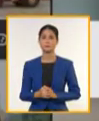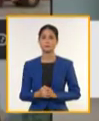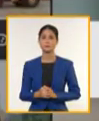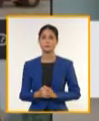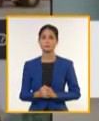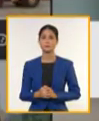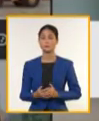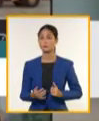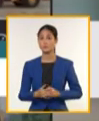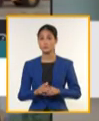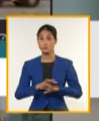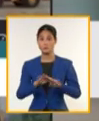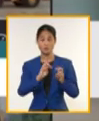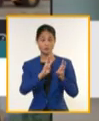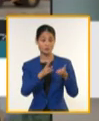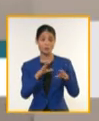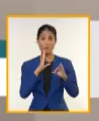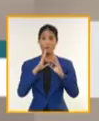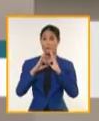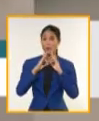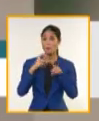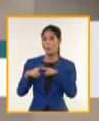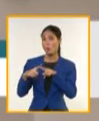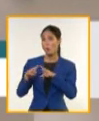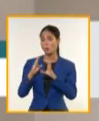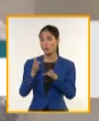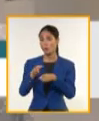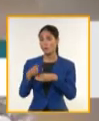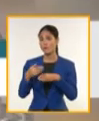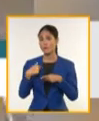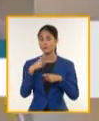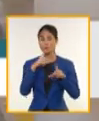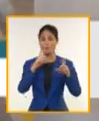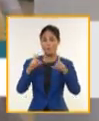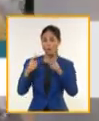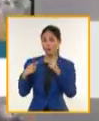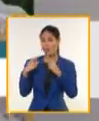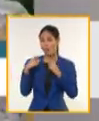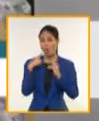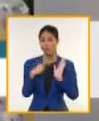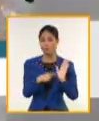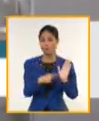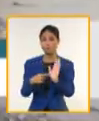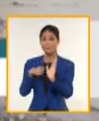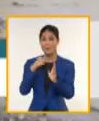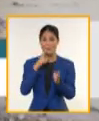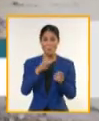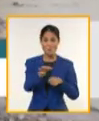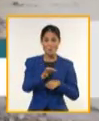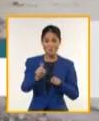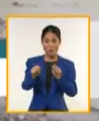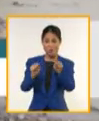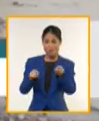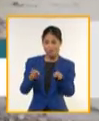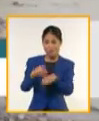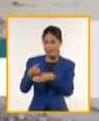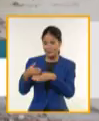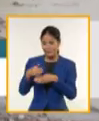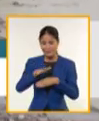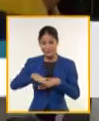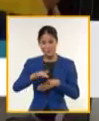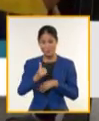Desde las redes sociales nos llegan videos y fotos compartidos por los usuarios desde diferentes municipios y localidades guantanameras.